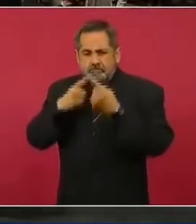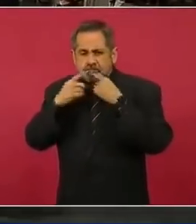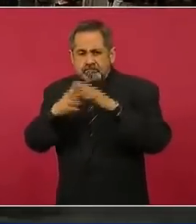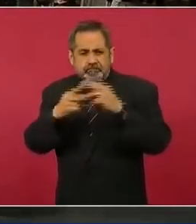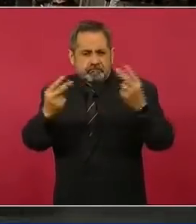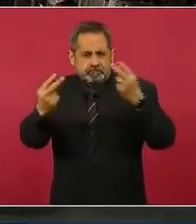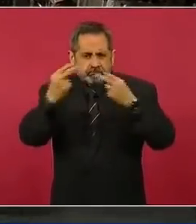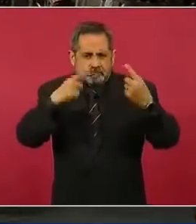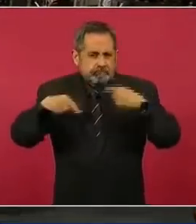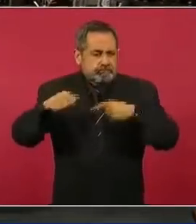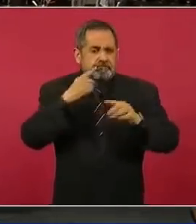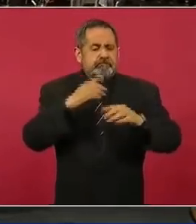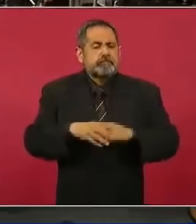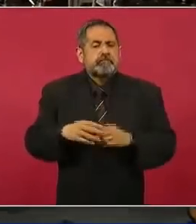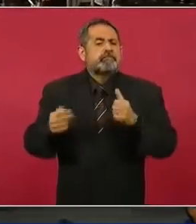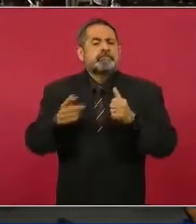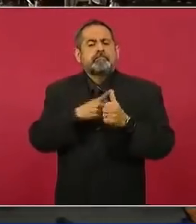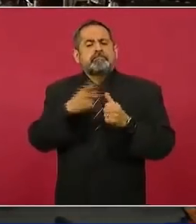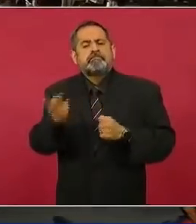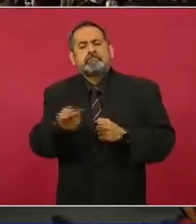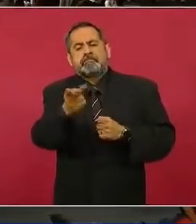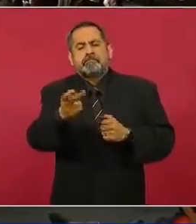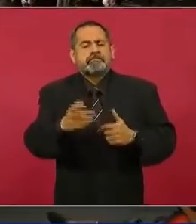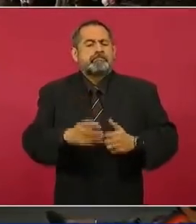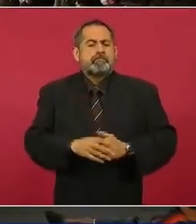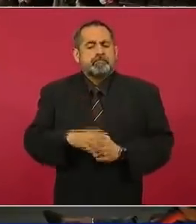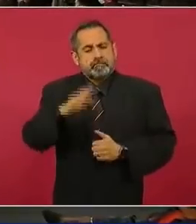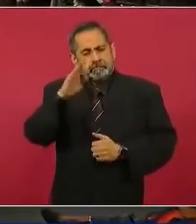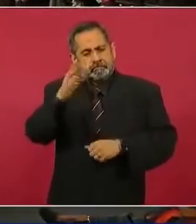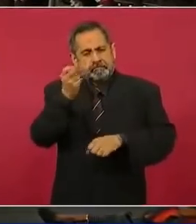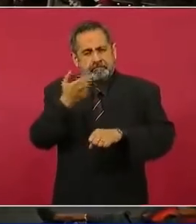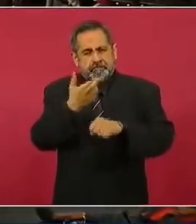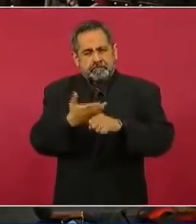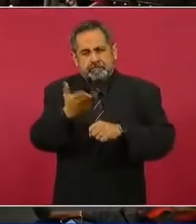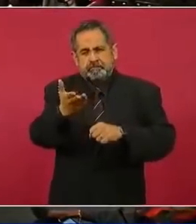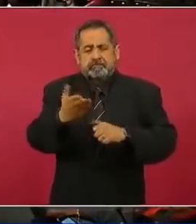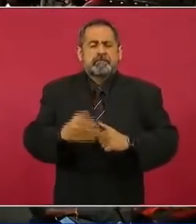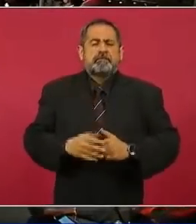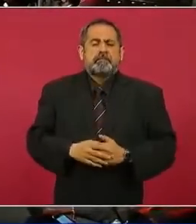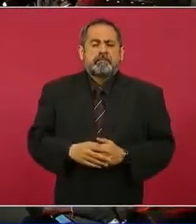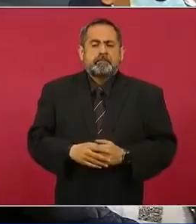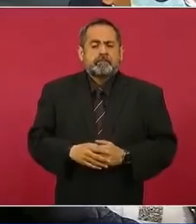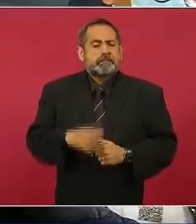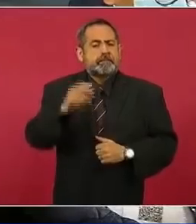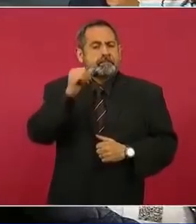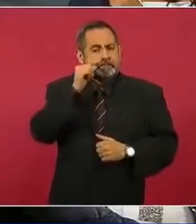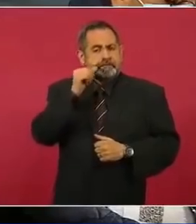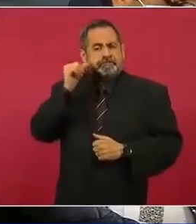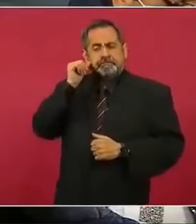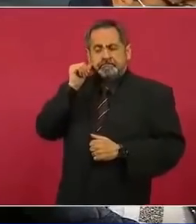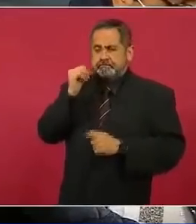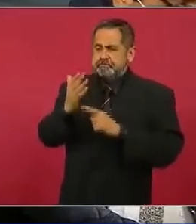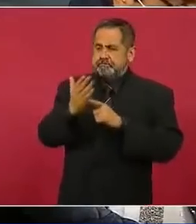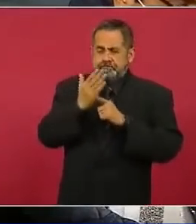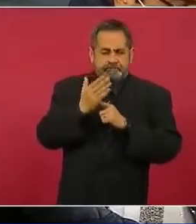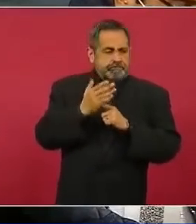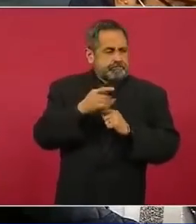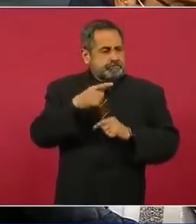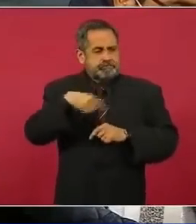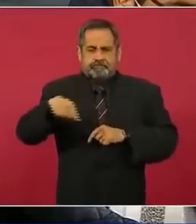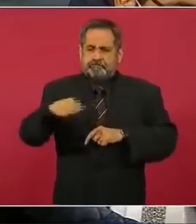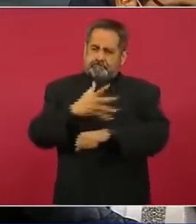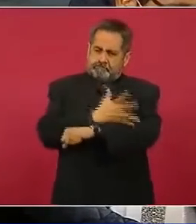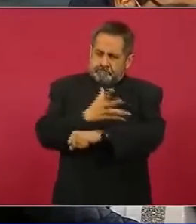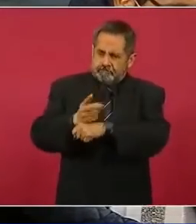a los compañeros. Mi primera pregunta, señor secretario, ayer el ejemplo del periodismo honesto,